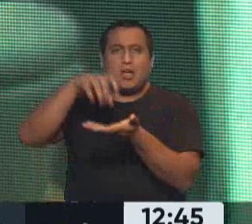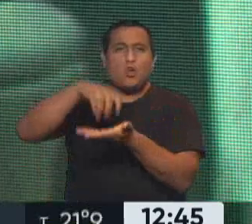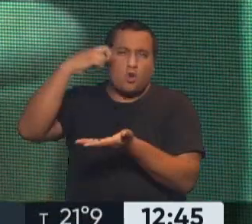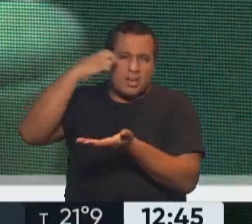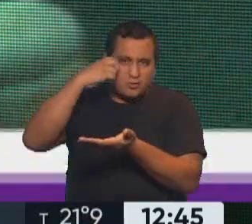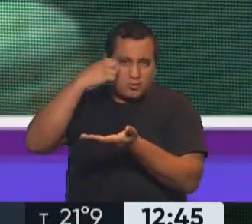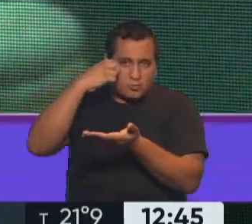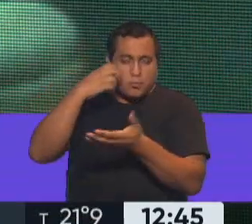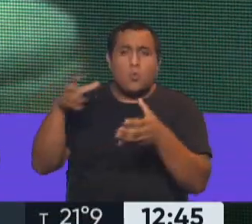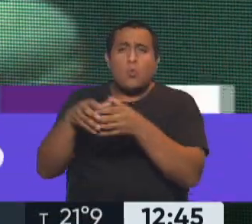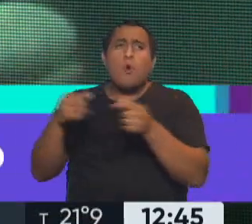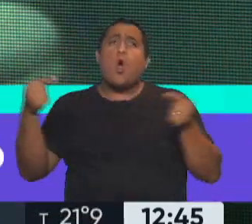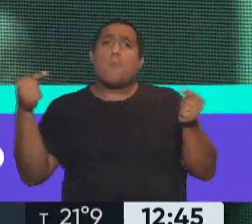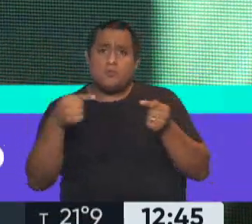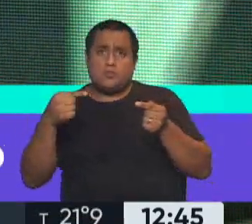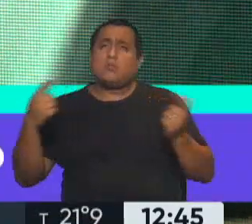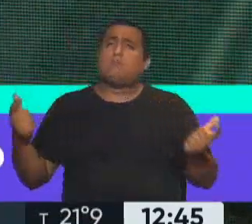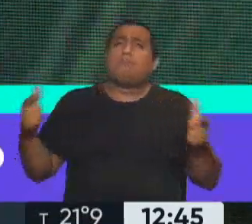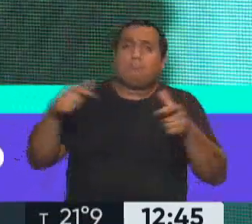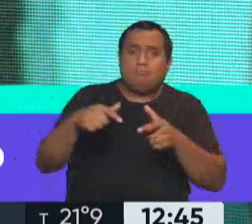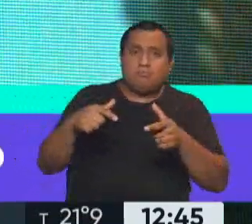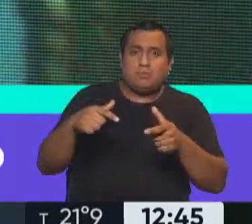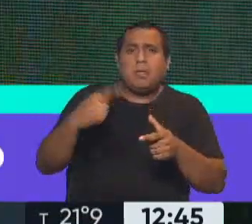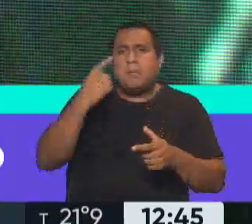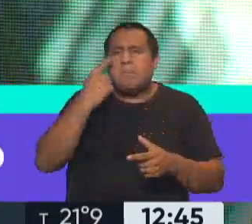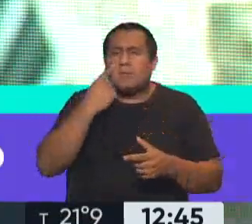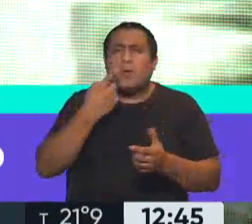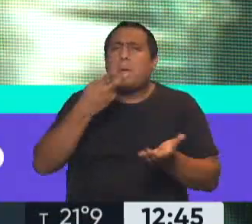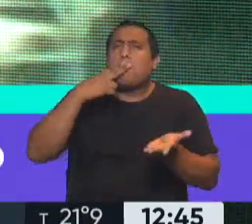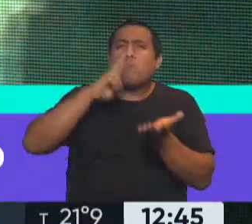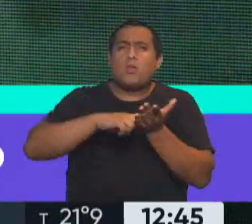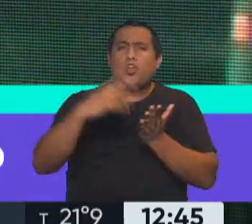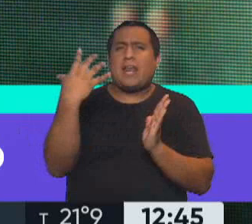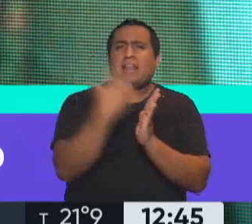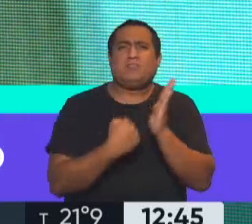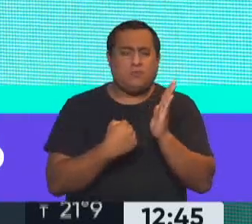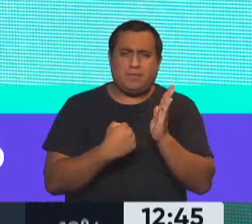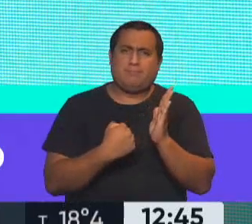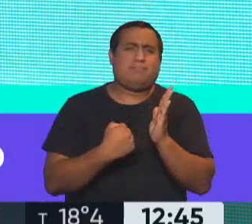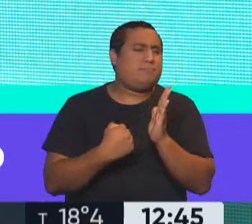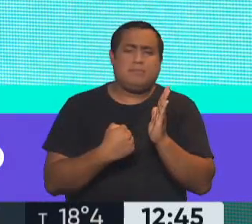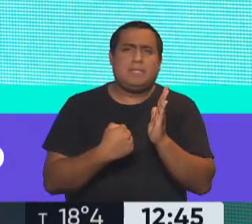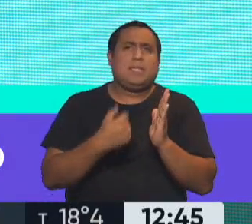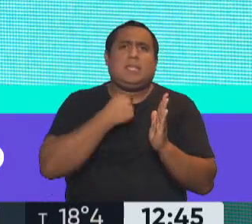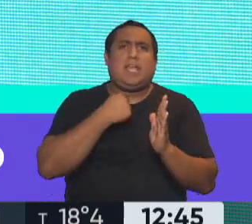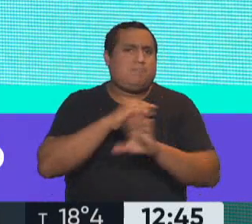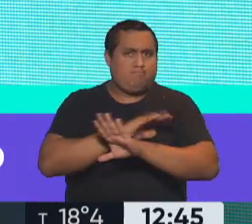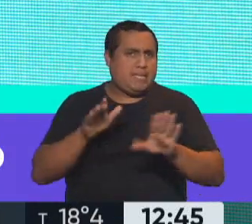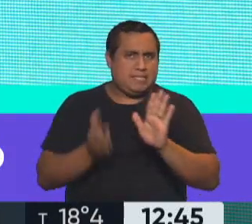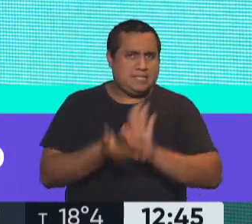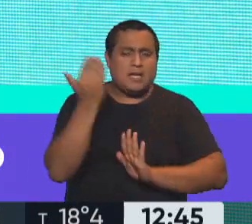de oposición, cuestionando la aplicación de las retenciones. Directamente quieren que desaparezca el mecanismo de retenciones porque dicen que